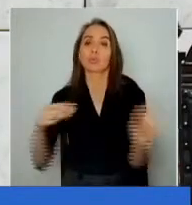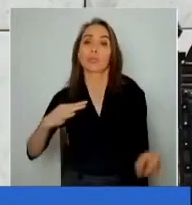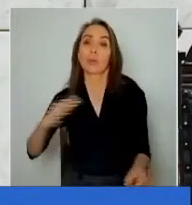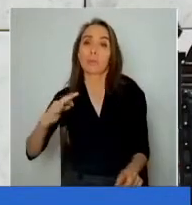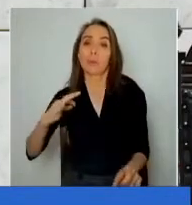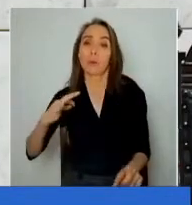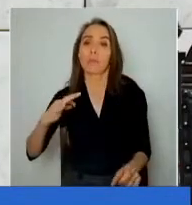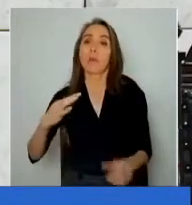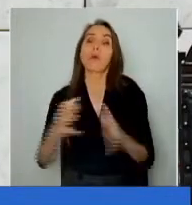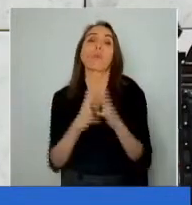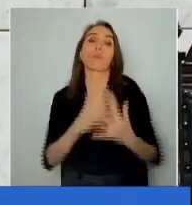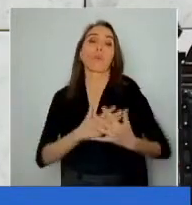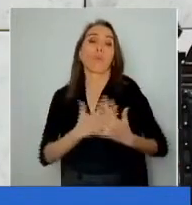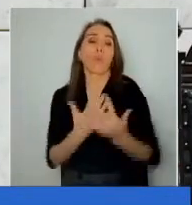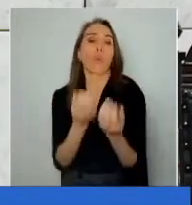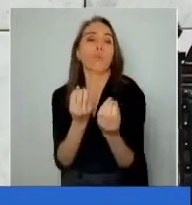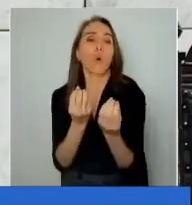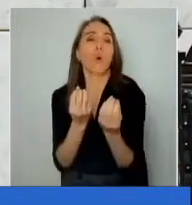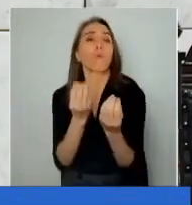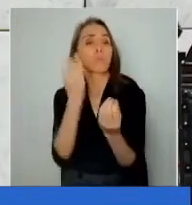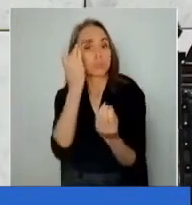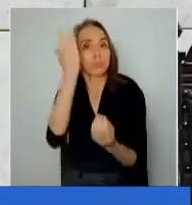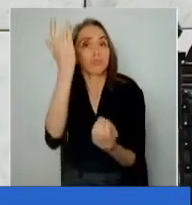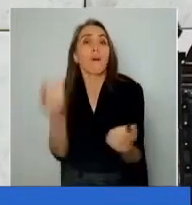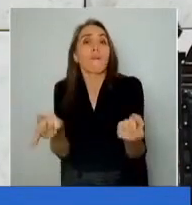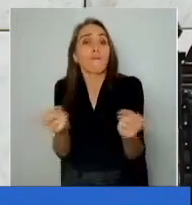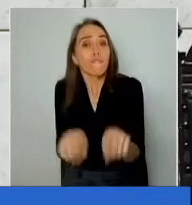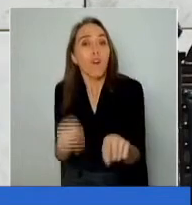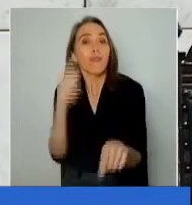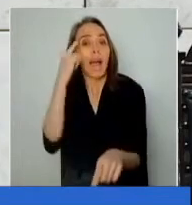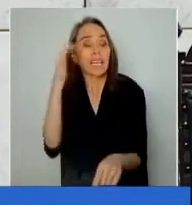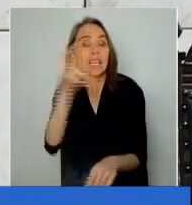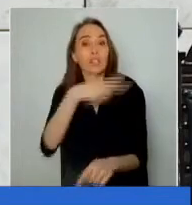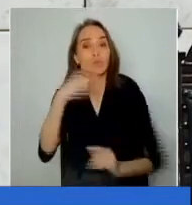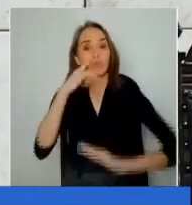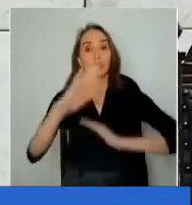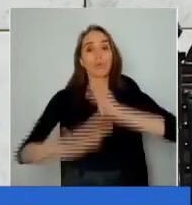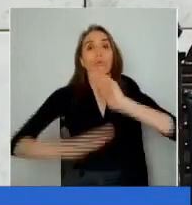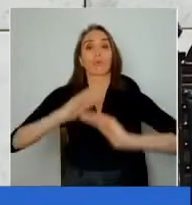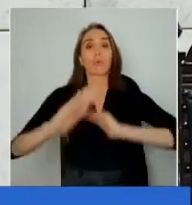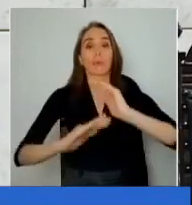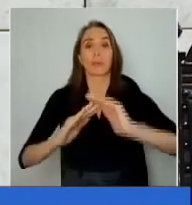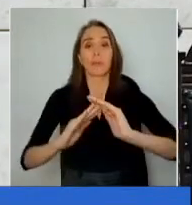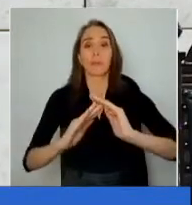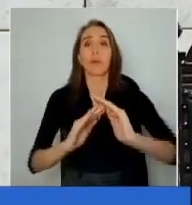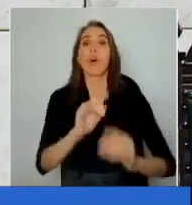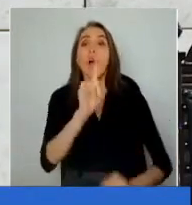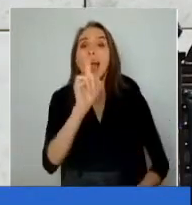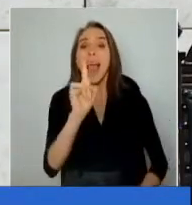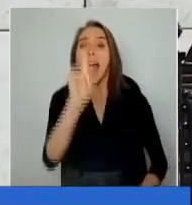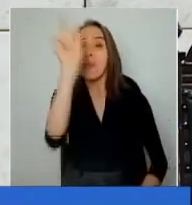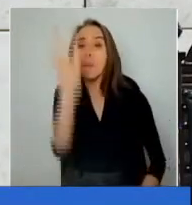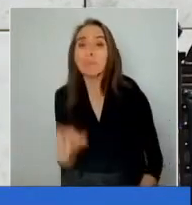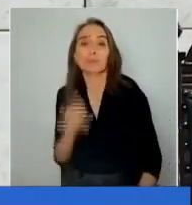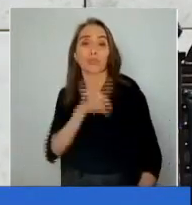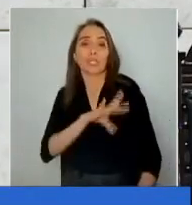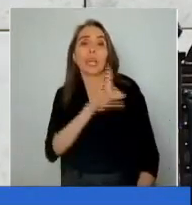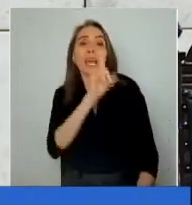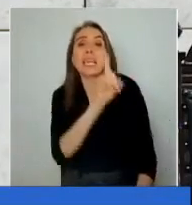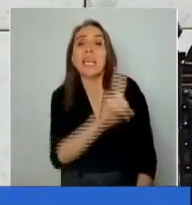noble y virtuoso volvamos a creer y ser Guardianes de que cada chileno de que cada chilena